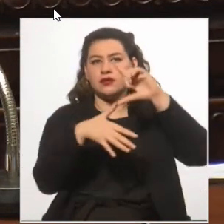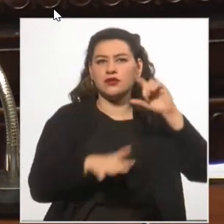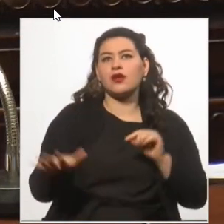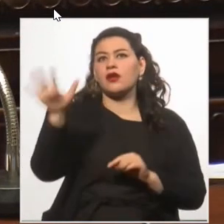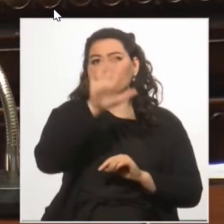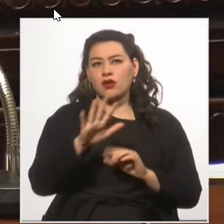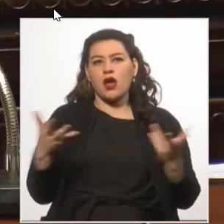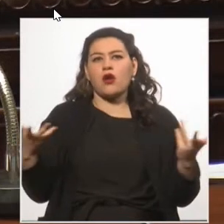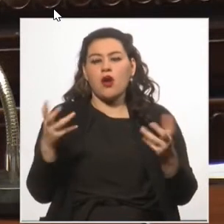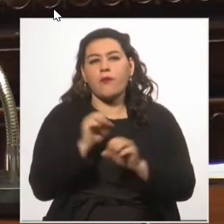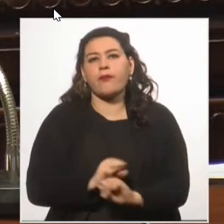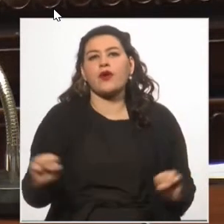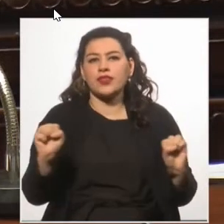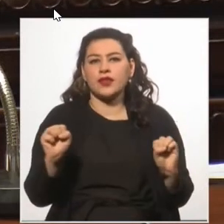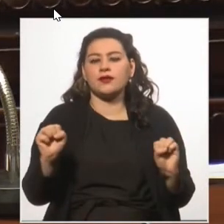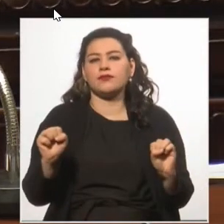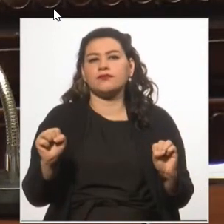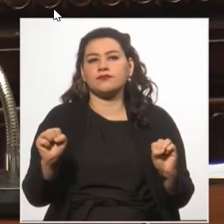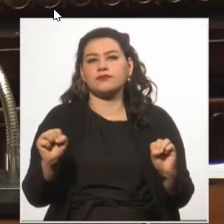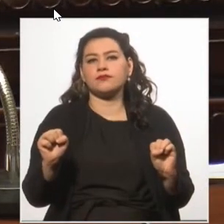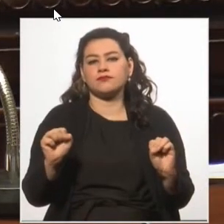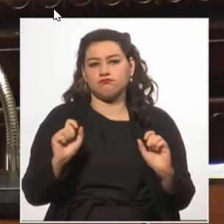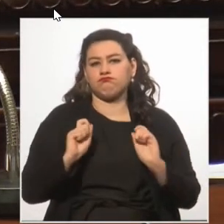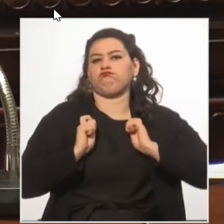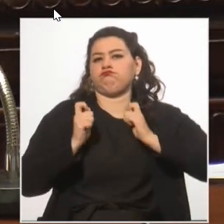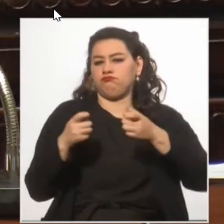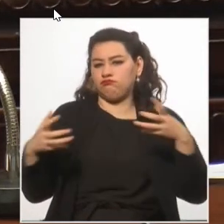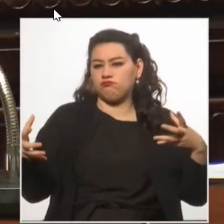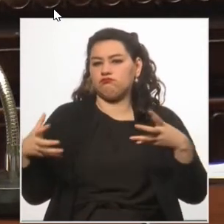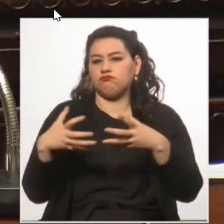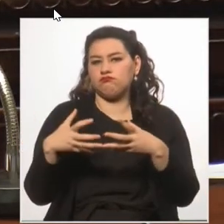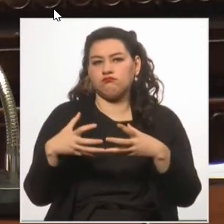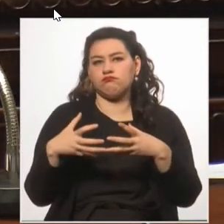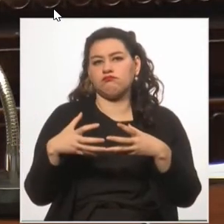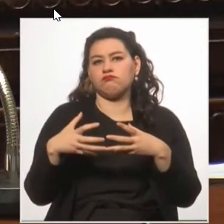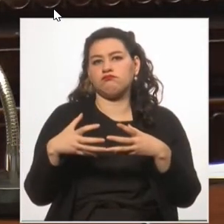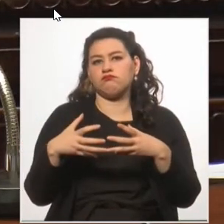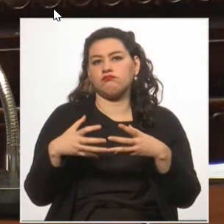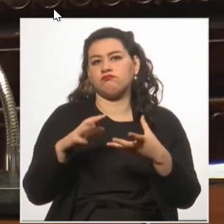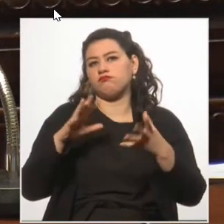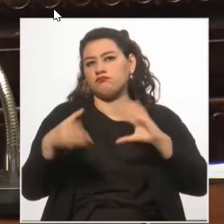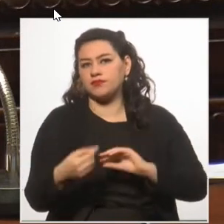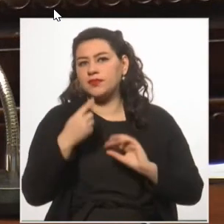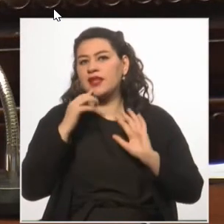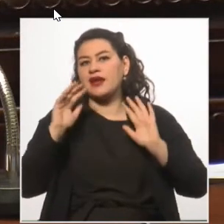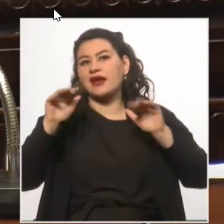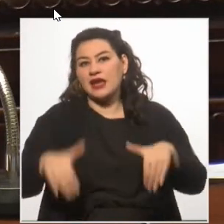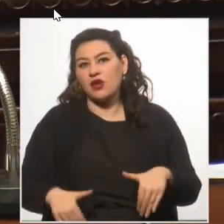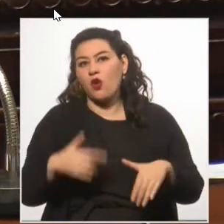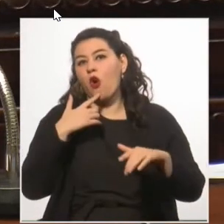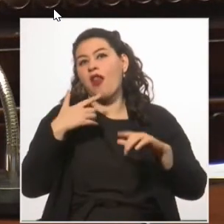ahora puede heredar el manto de la civilización mediterránea, greco-latina,